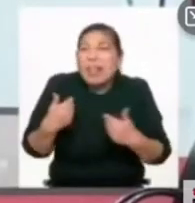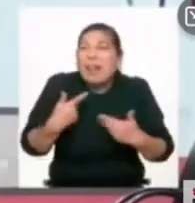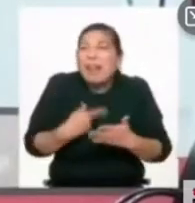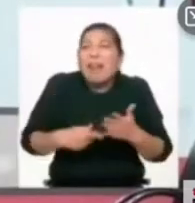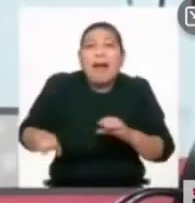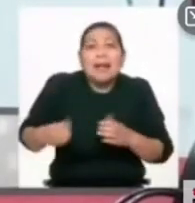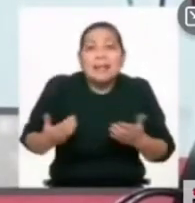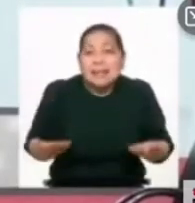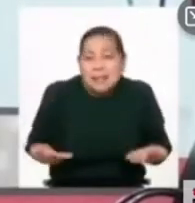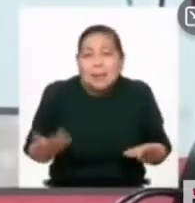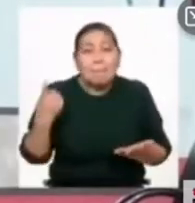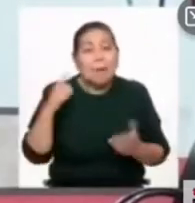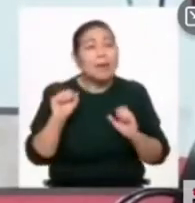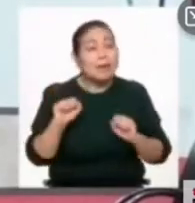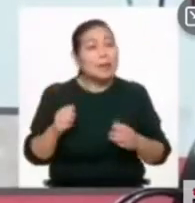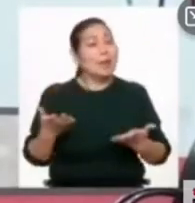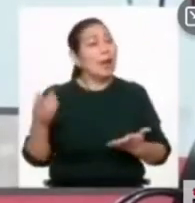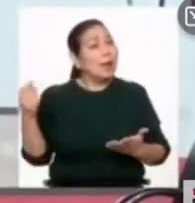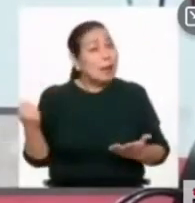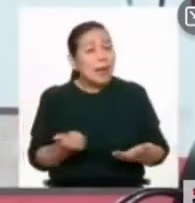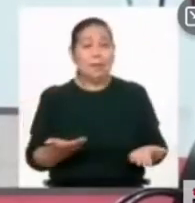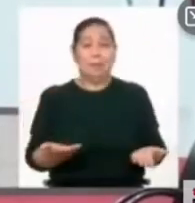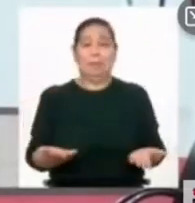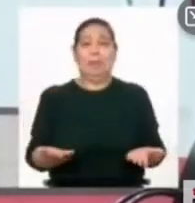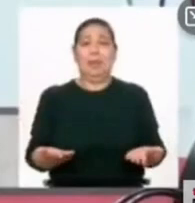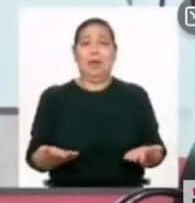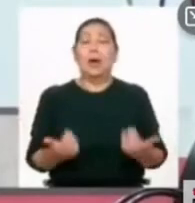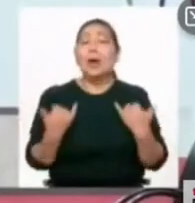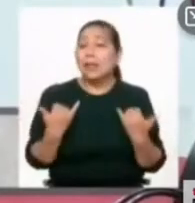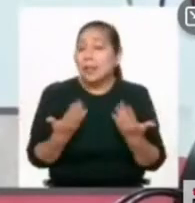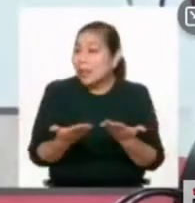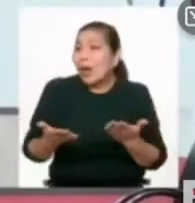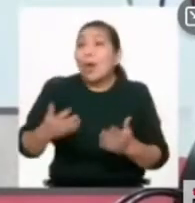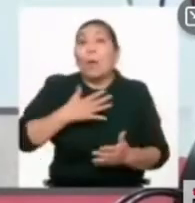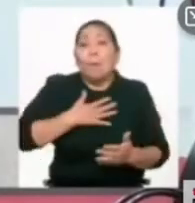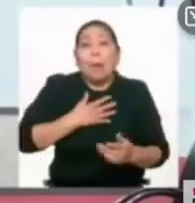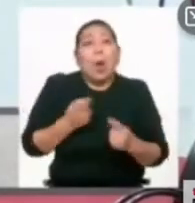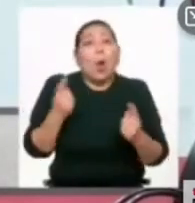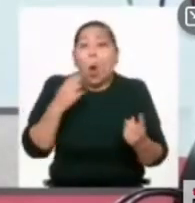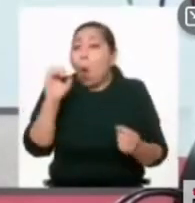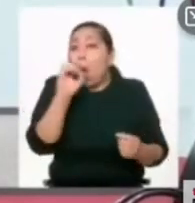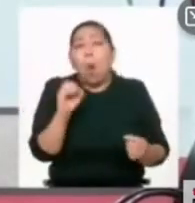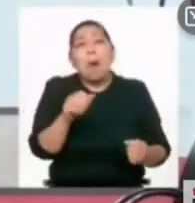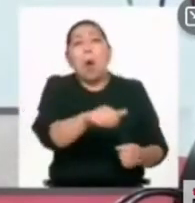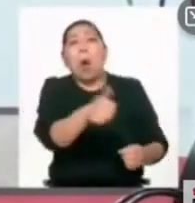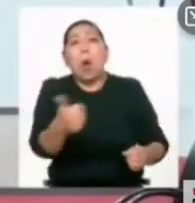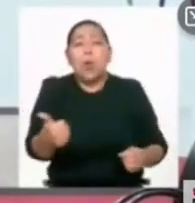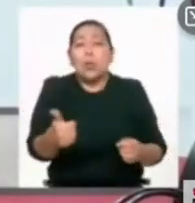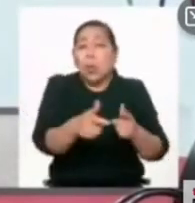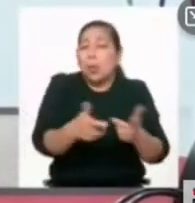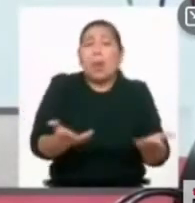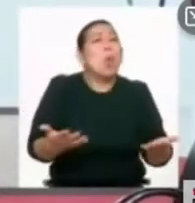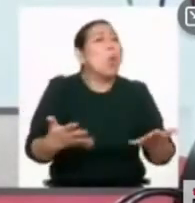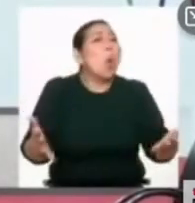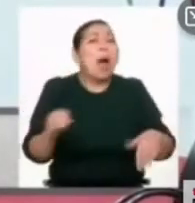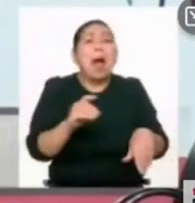tomar la decisión para que se atienda rápidamente, ¿no?, de ese instrumento. O encontramos, ¿no?, que